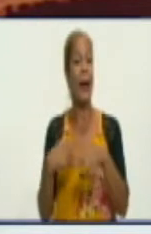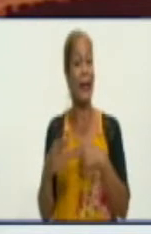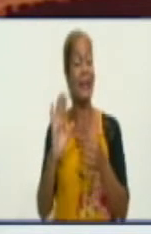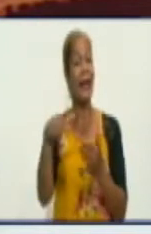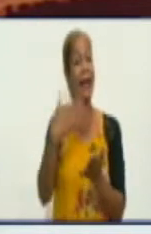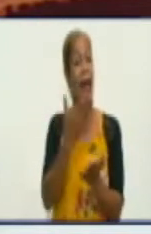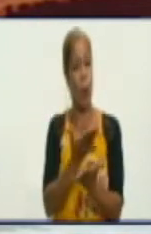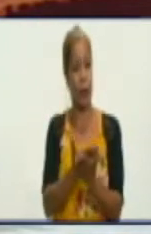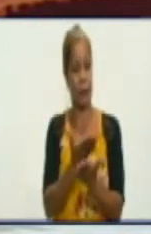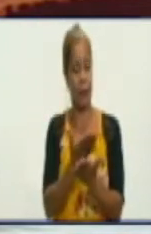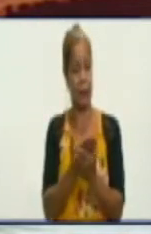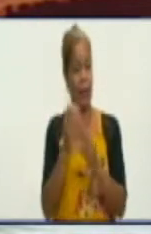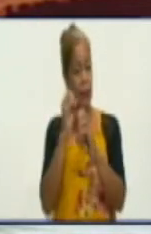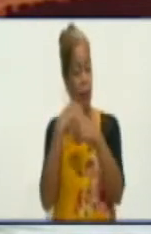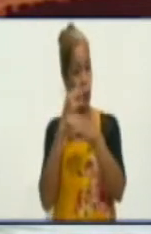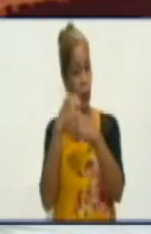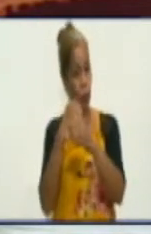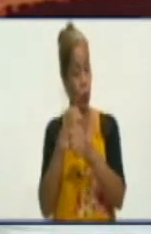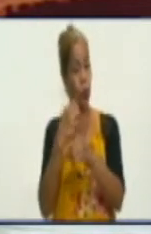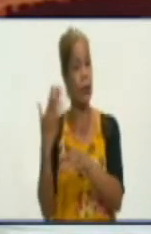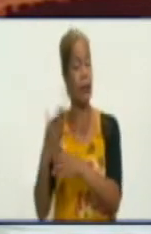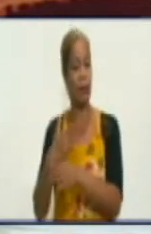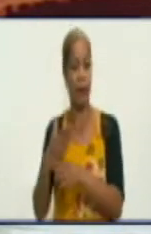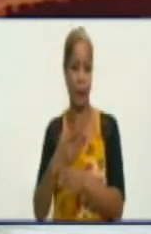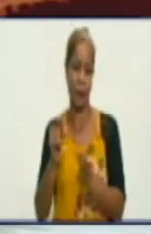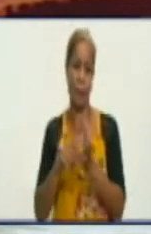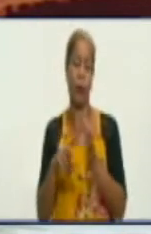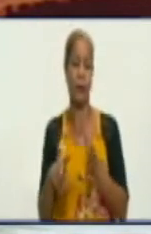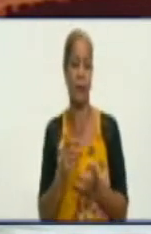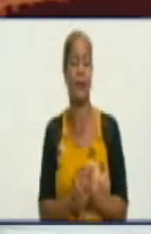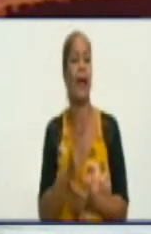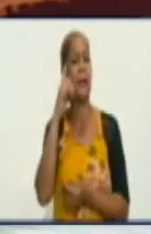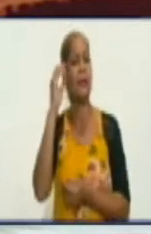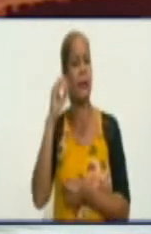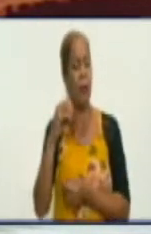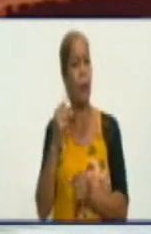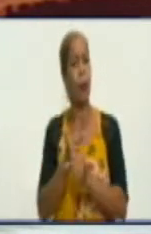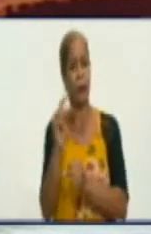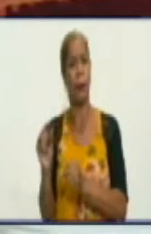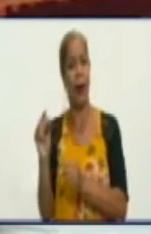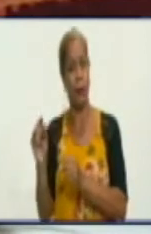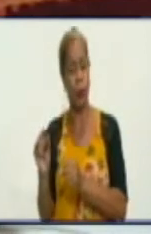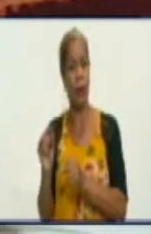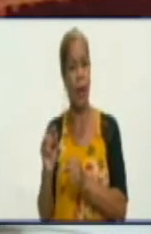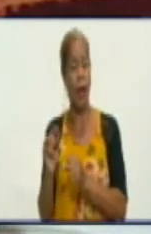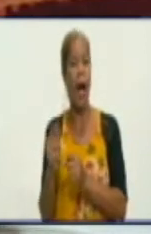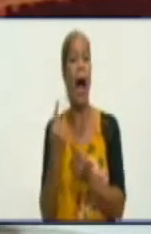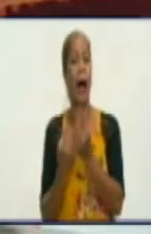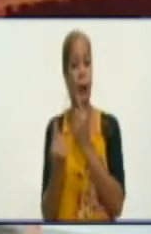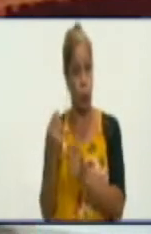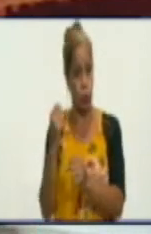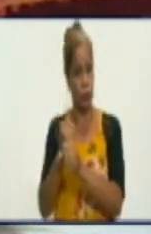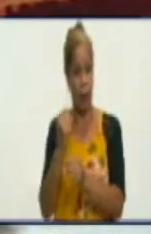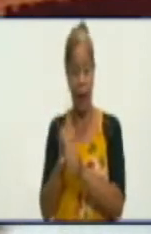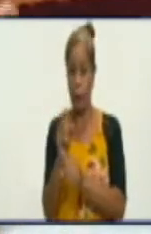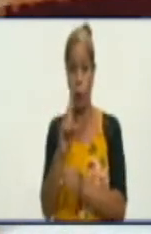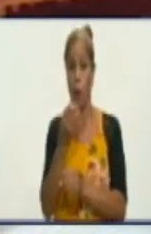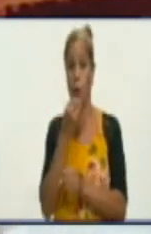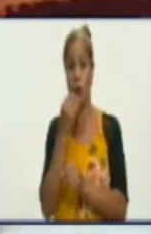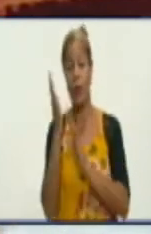Adalberto, hablando de estos choferes que han jugado una encomiable labor, incluso algunos se pasaban hasta más de 24 horas sin dormir,